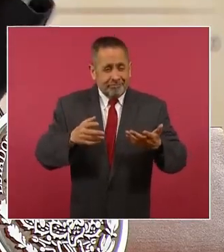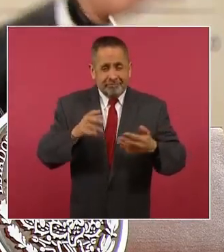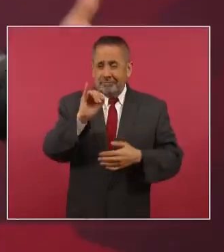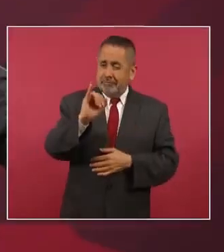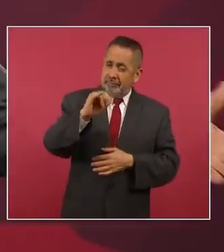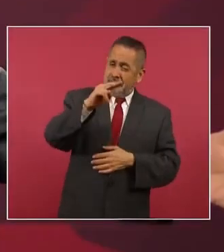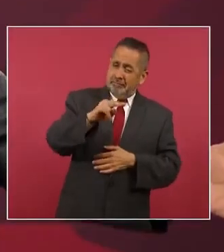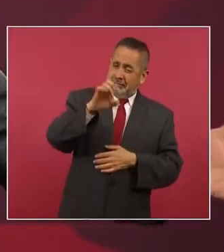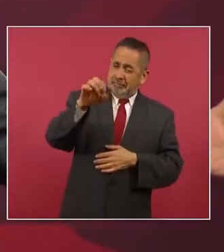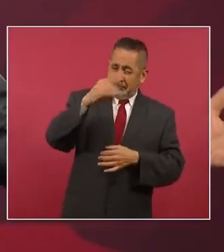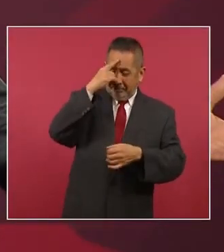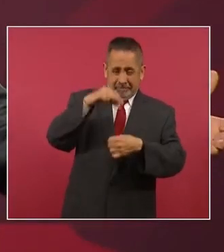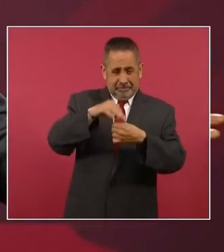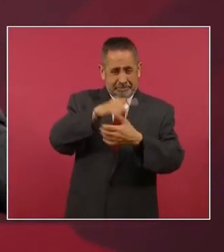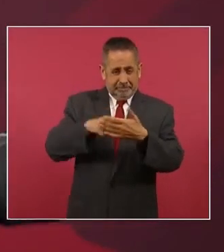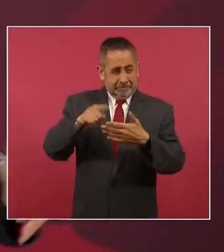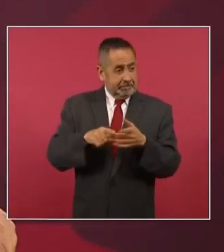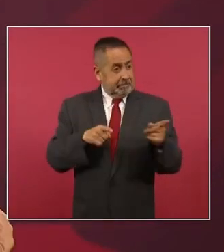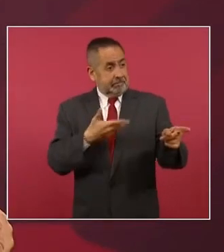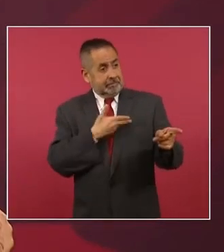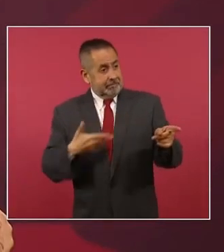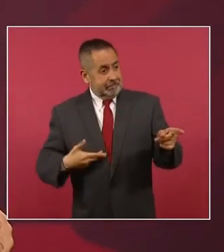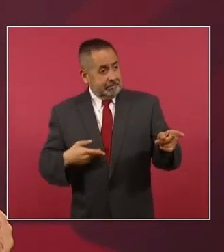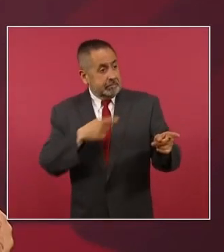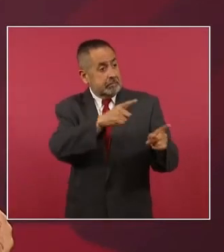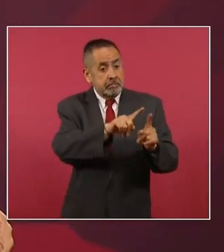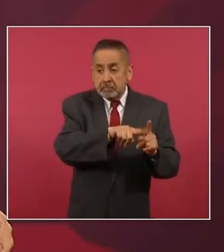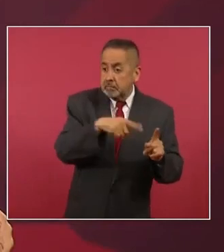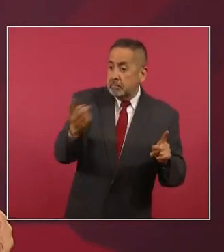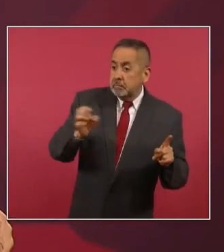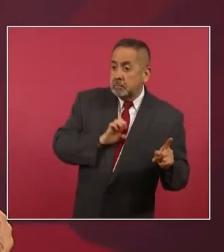del Instituto Electoral?